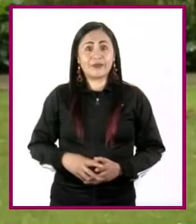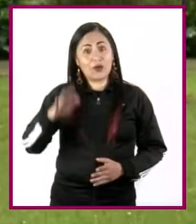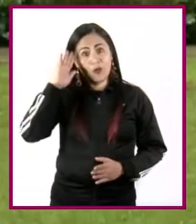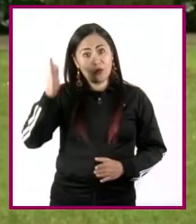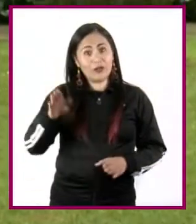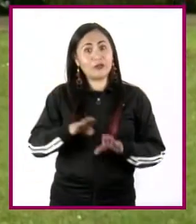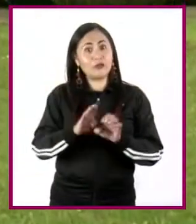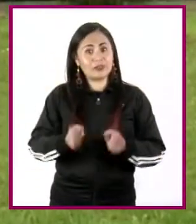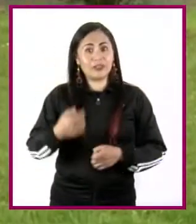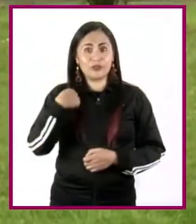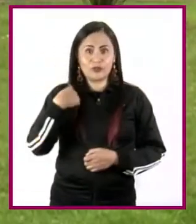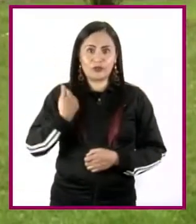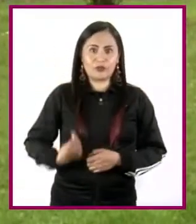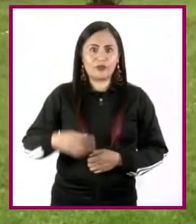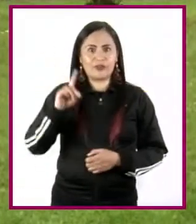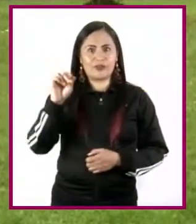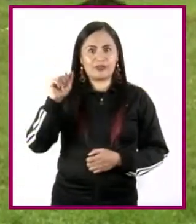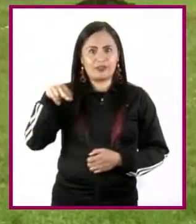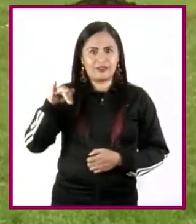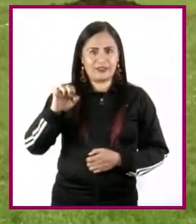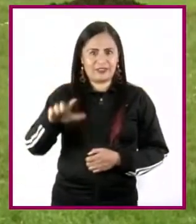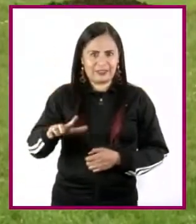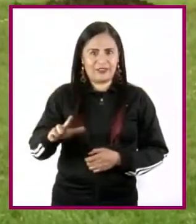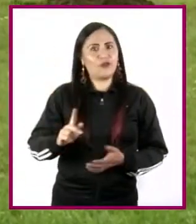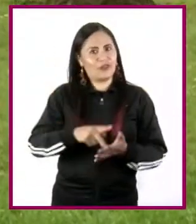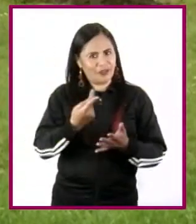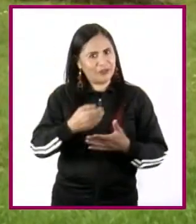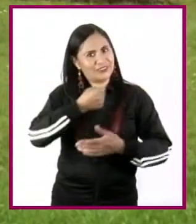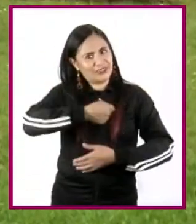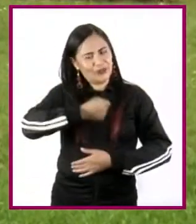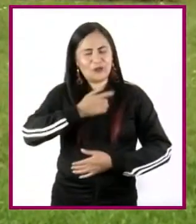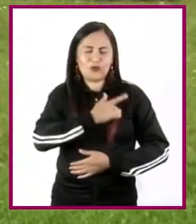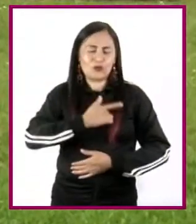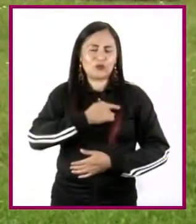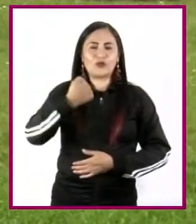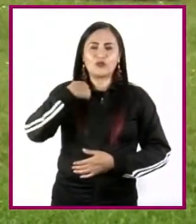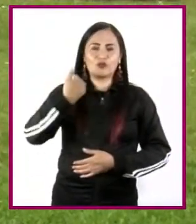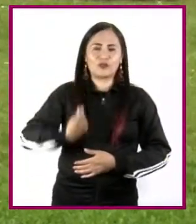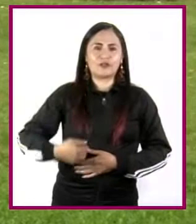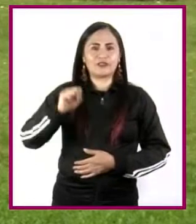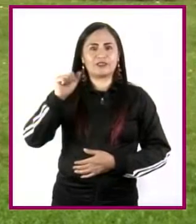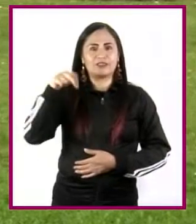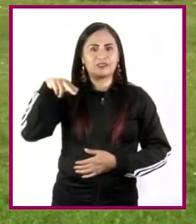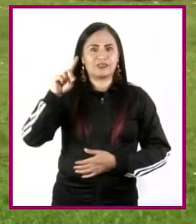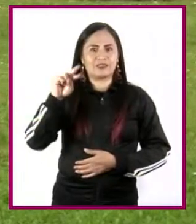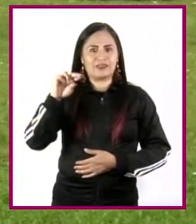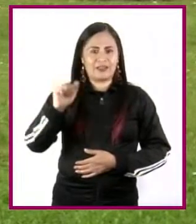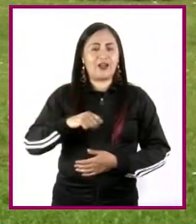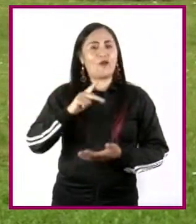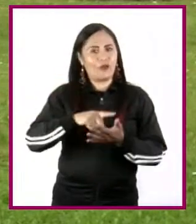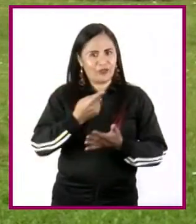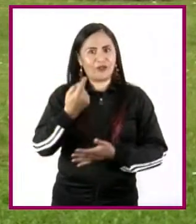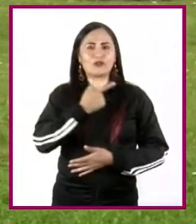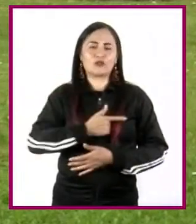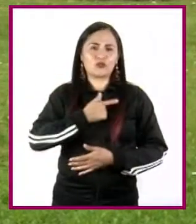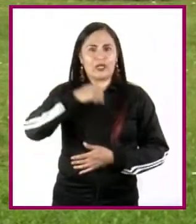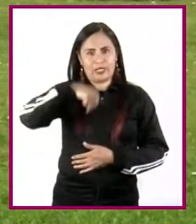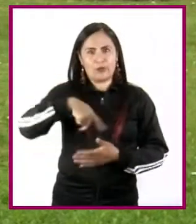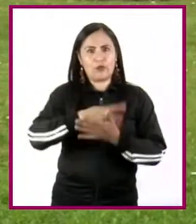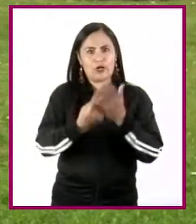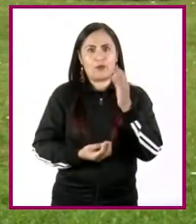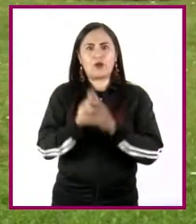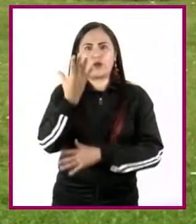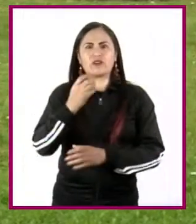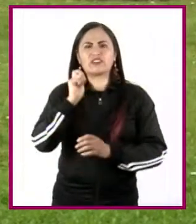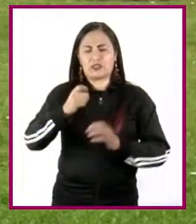Hola, ¿qué tal? Yo soy Daniel y es un placer saludarlos de nuevo. Yo soy Sandra y me da mucho gusto estar con ustedes en este nuevo programa de